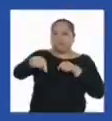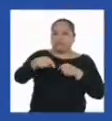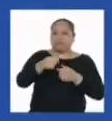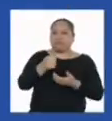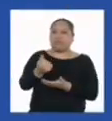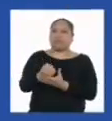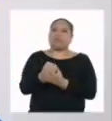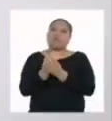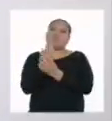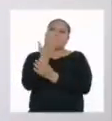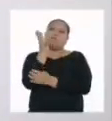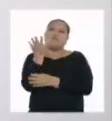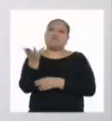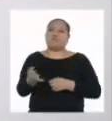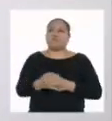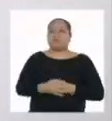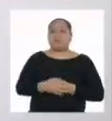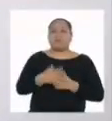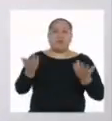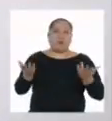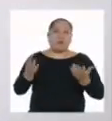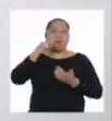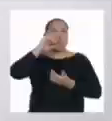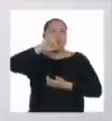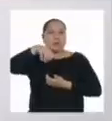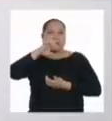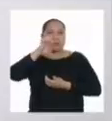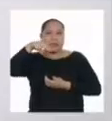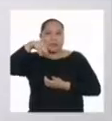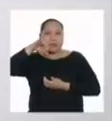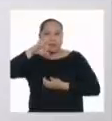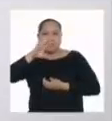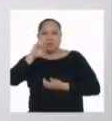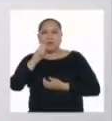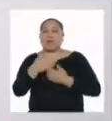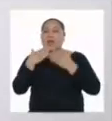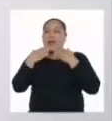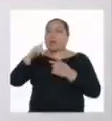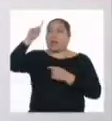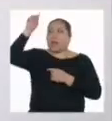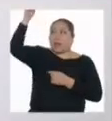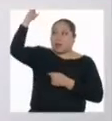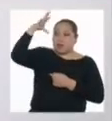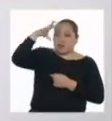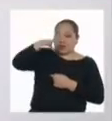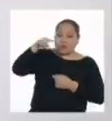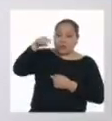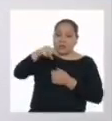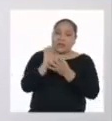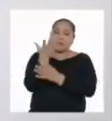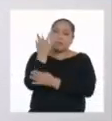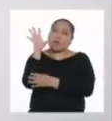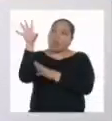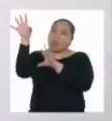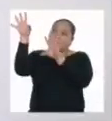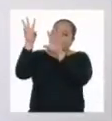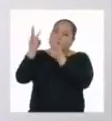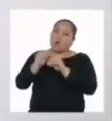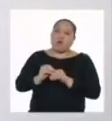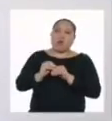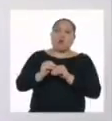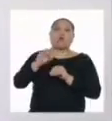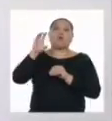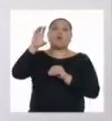plantas? Bueno, Jennifer, es porque gracias a la luz las plantas son capaces de captar el dióxido